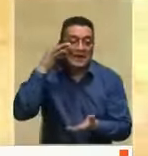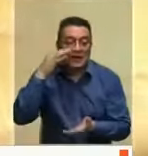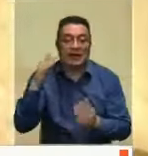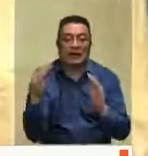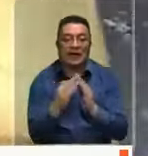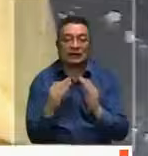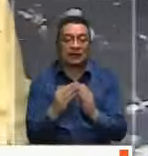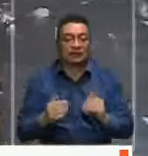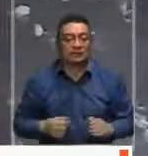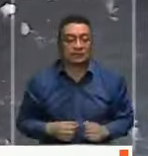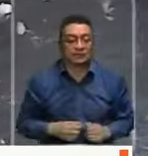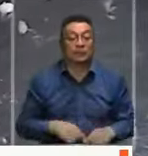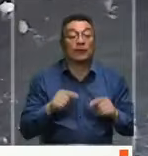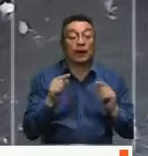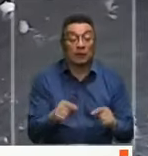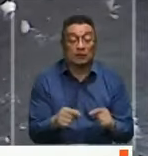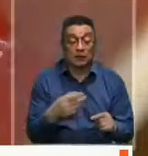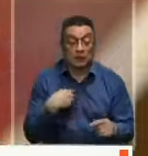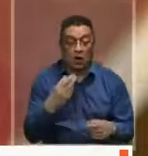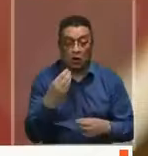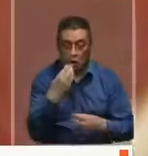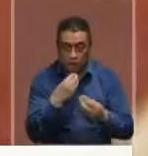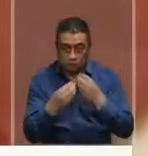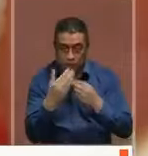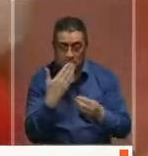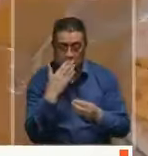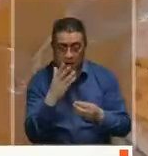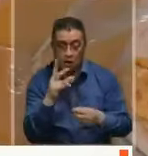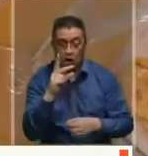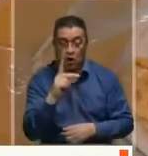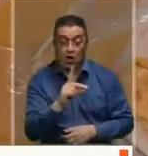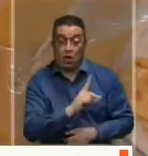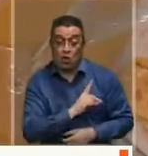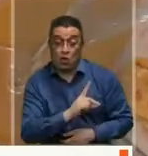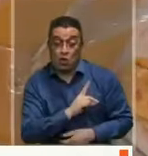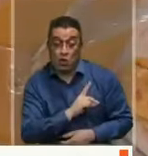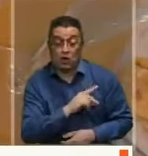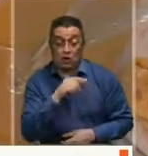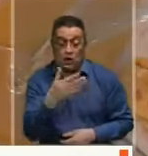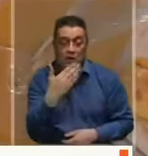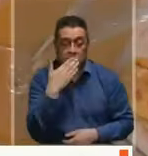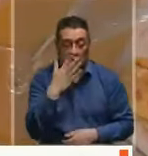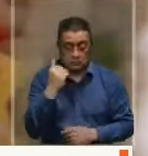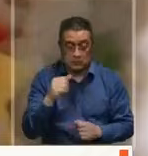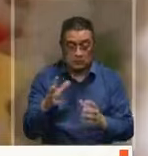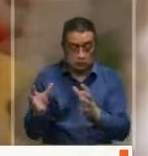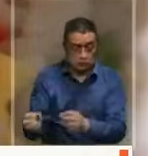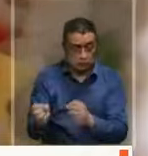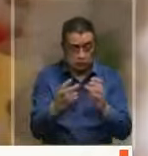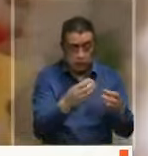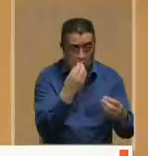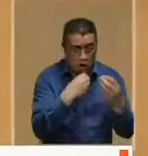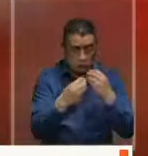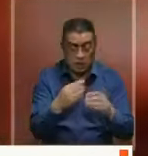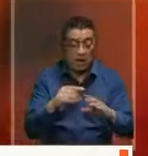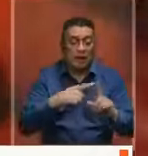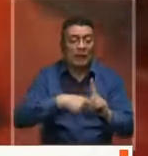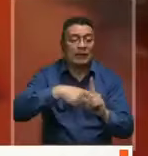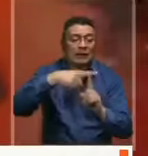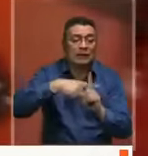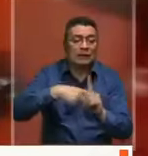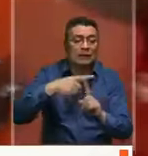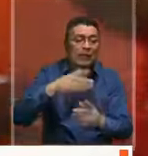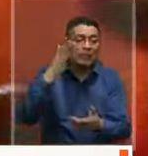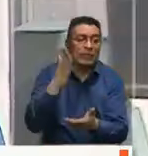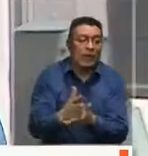hablamos del tema con una profesora de la carrera de gastronomía de Duoc UC. ¿A qué temperatura deben trasladarse los alimentos? ¿Y de qué temperatura